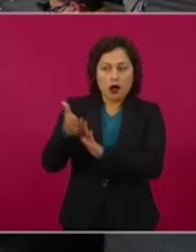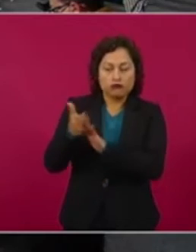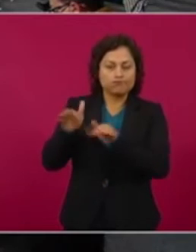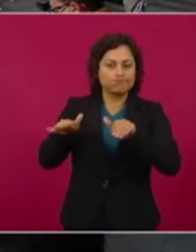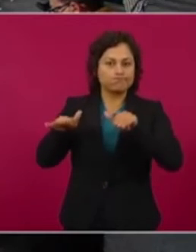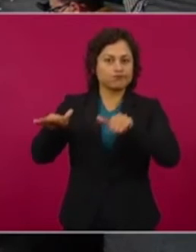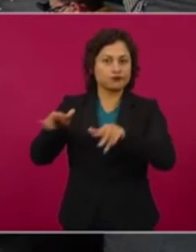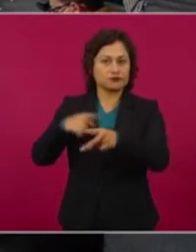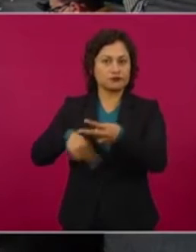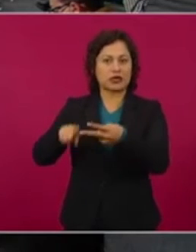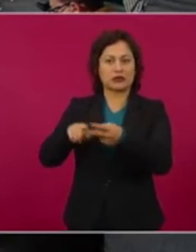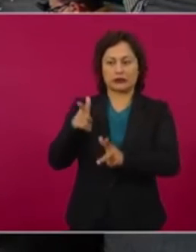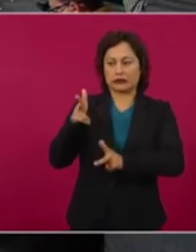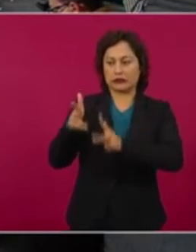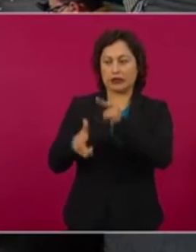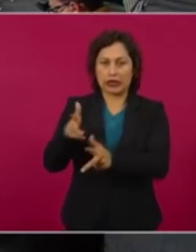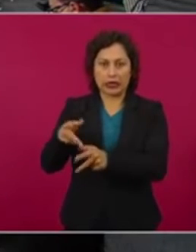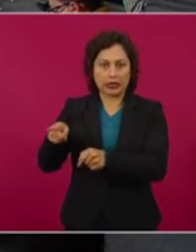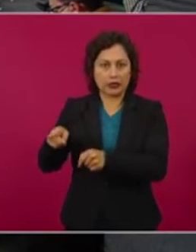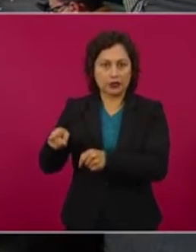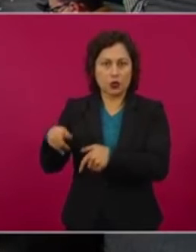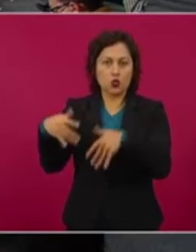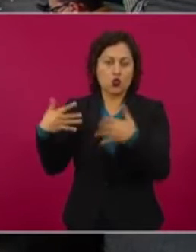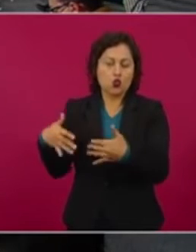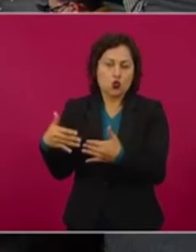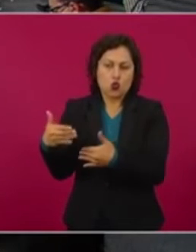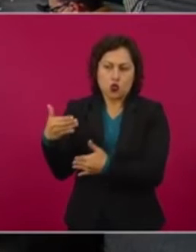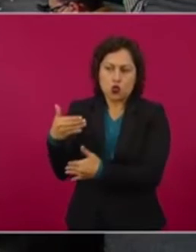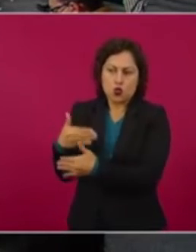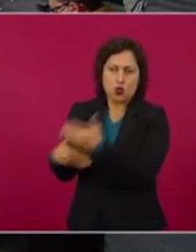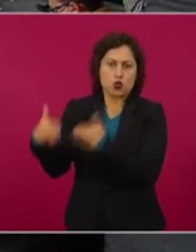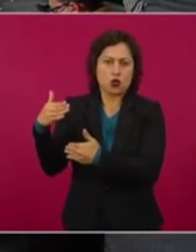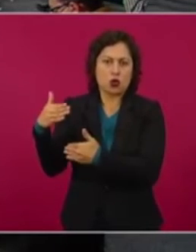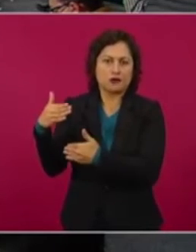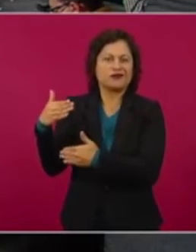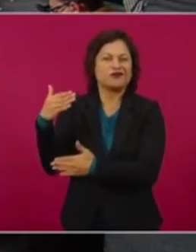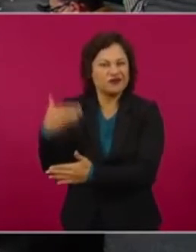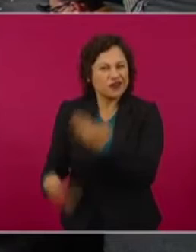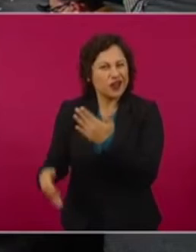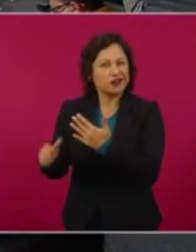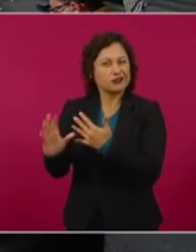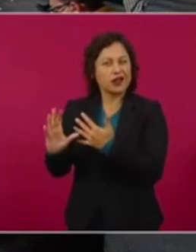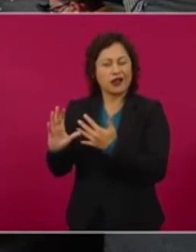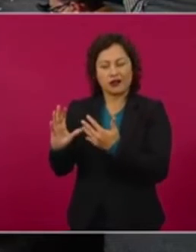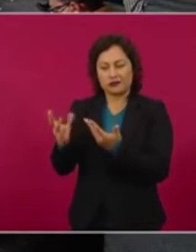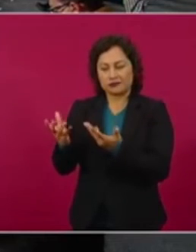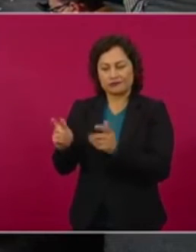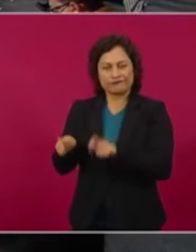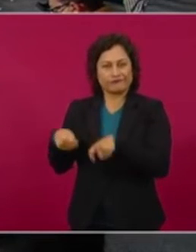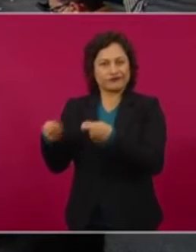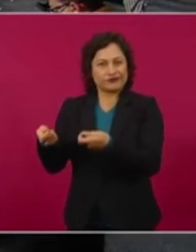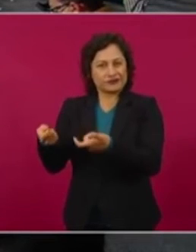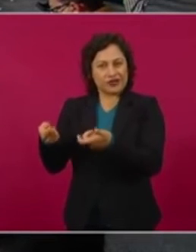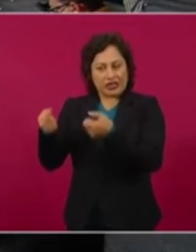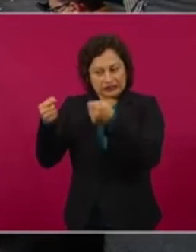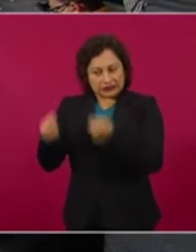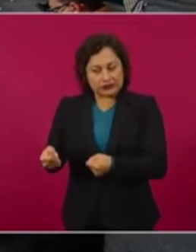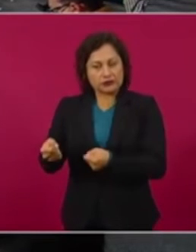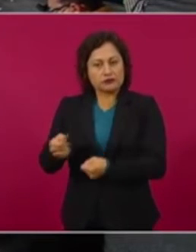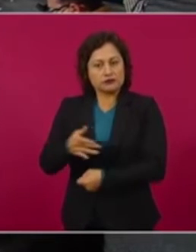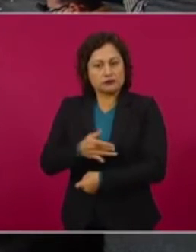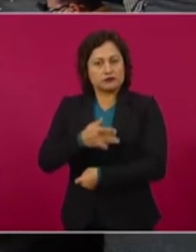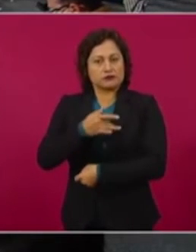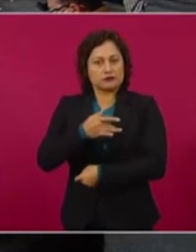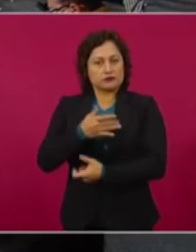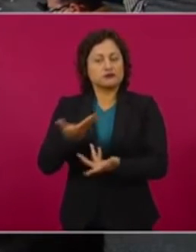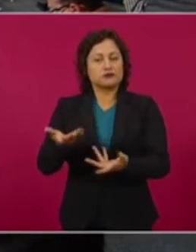y con el Tren Maya, que se le dé certeza a esta parte y que el RAN